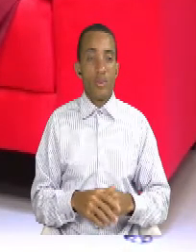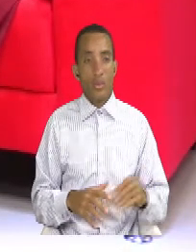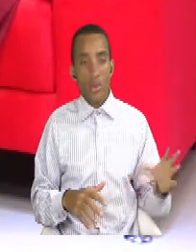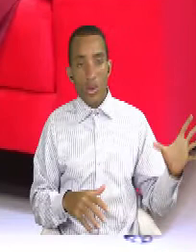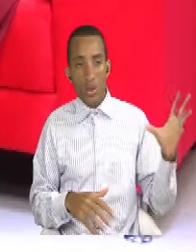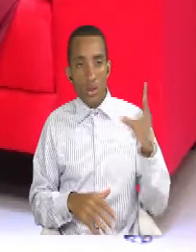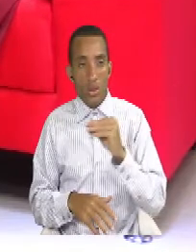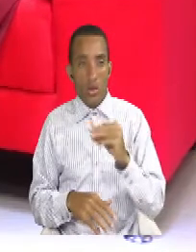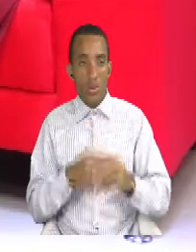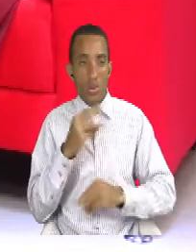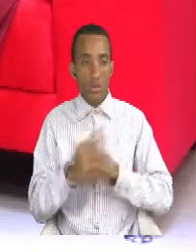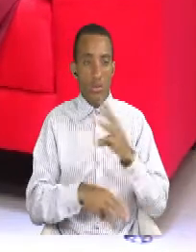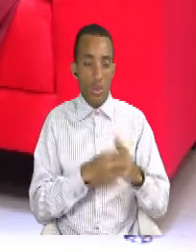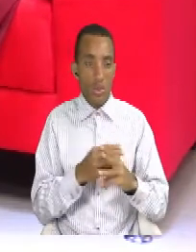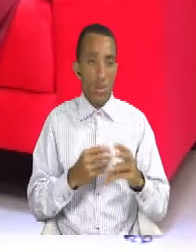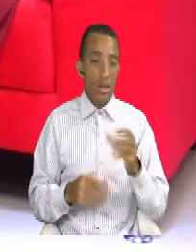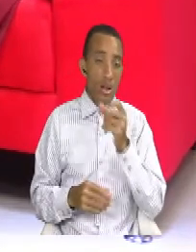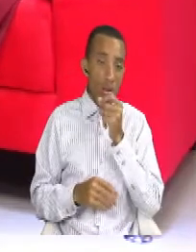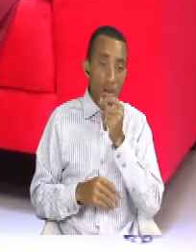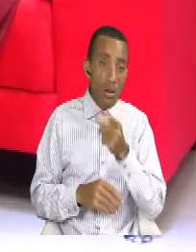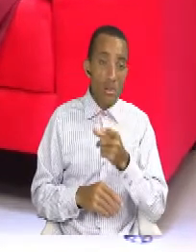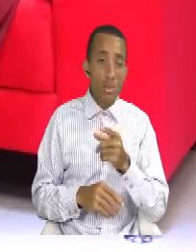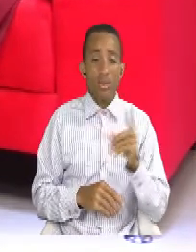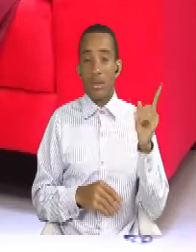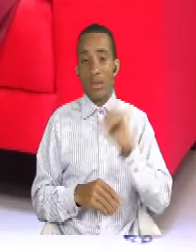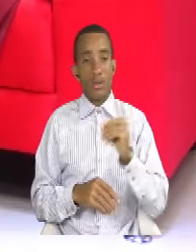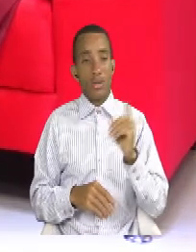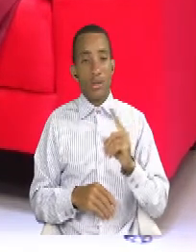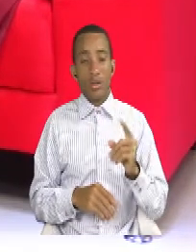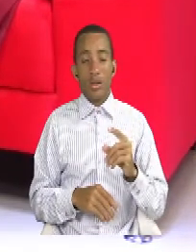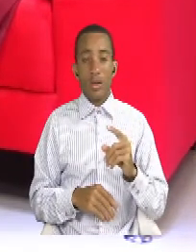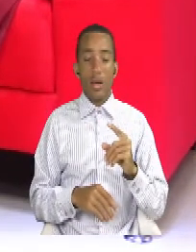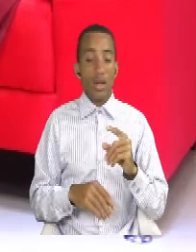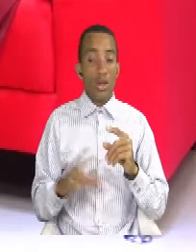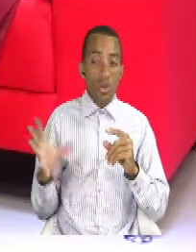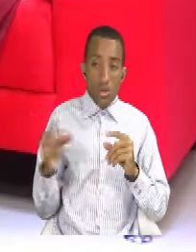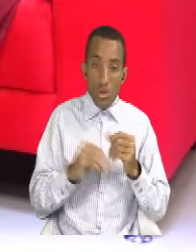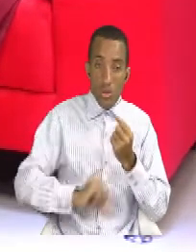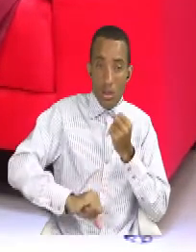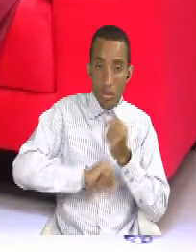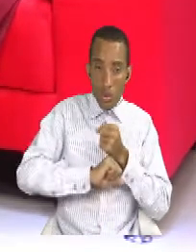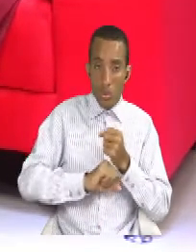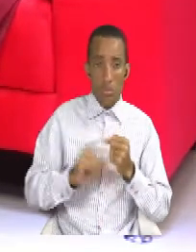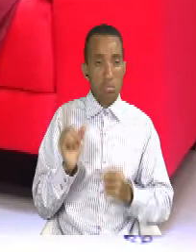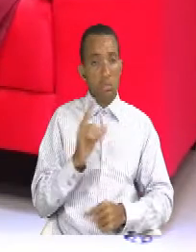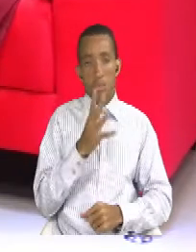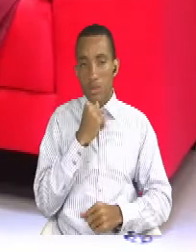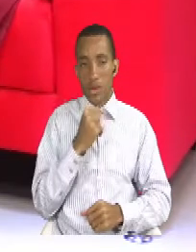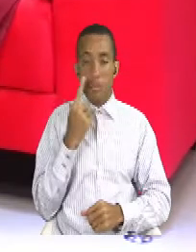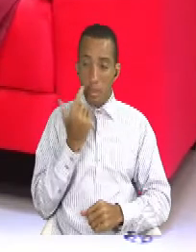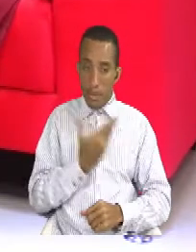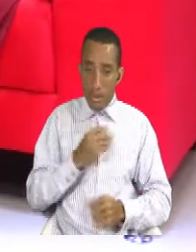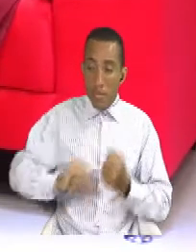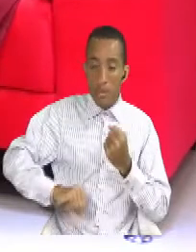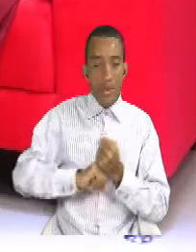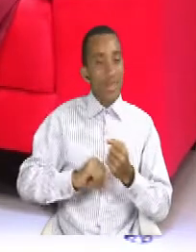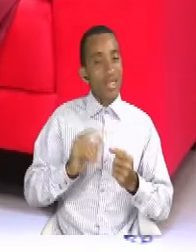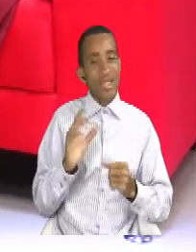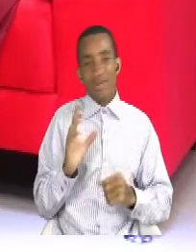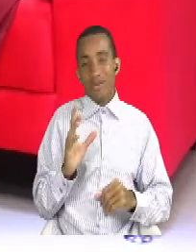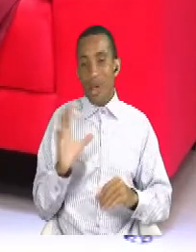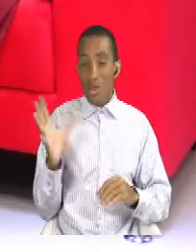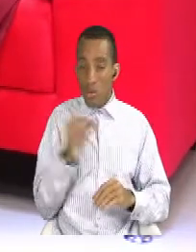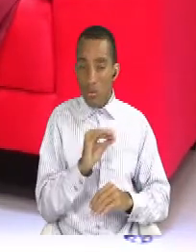no para todo el mundo es fácil la música y no para todo el mundo lo apoyan sus padres para hacer una carrera musical ni te dan las facilidades,